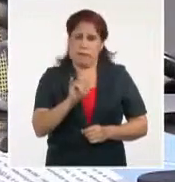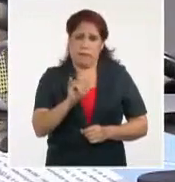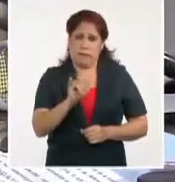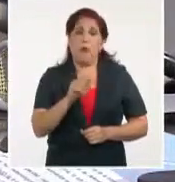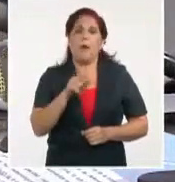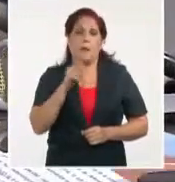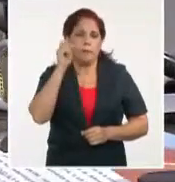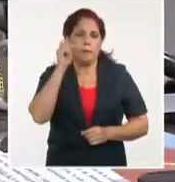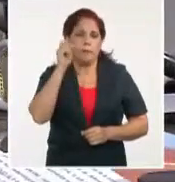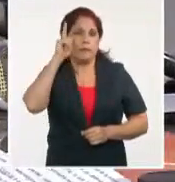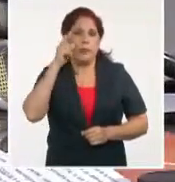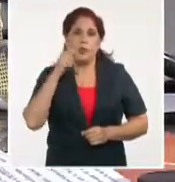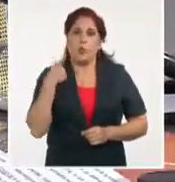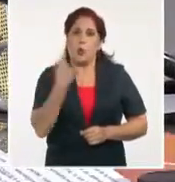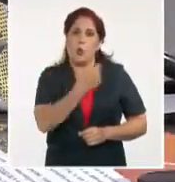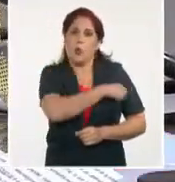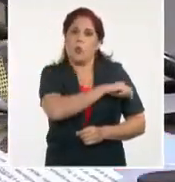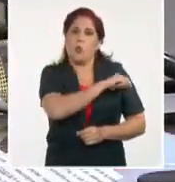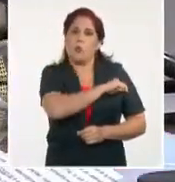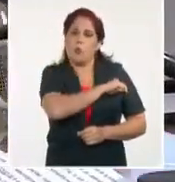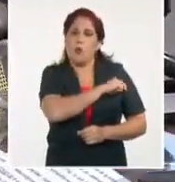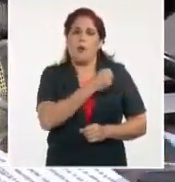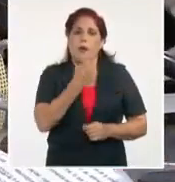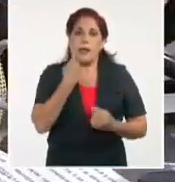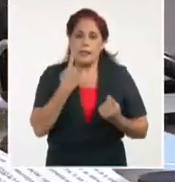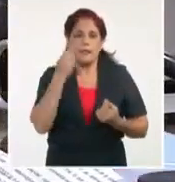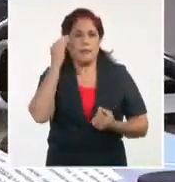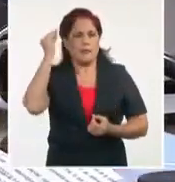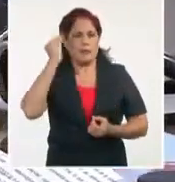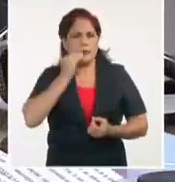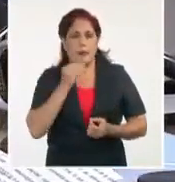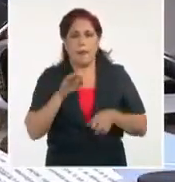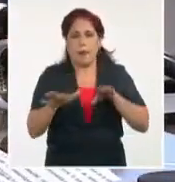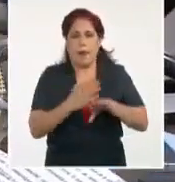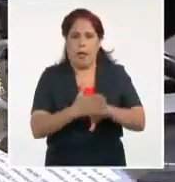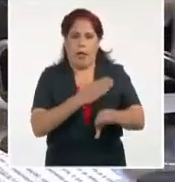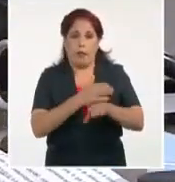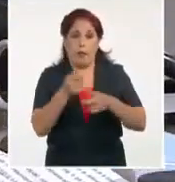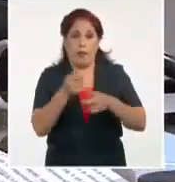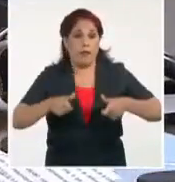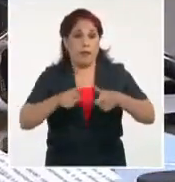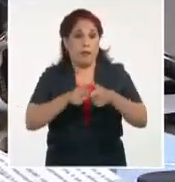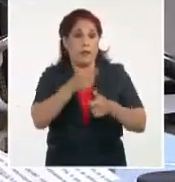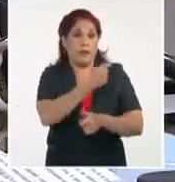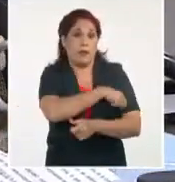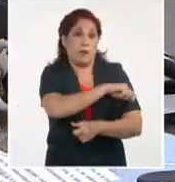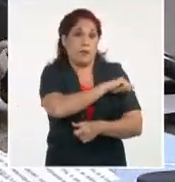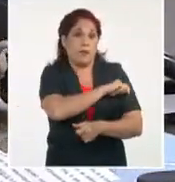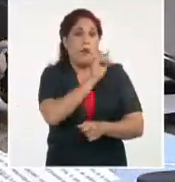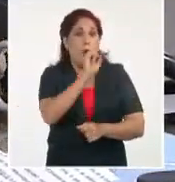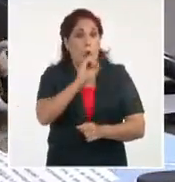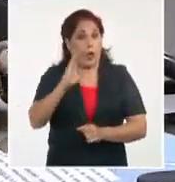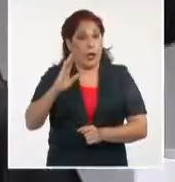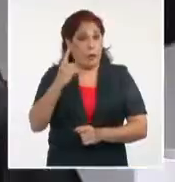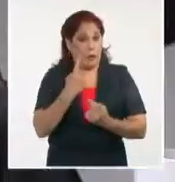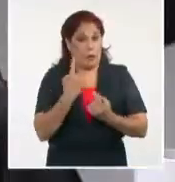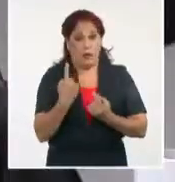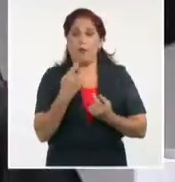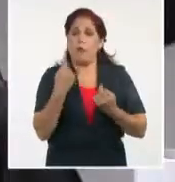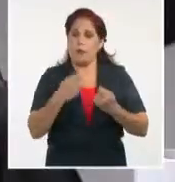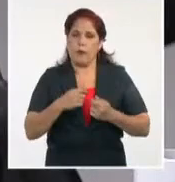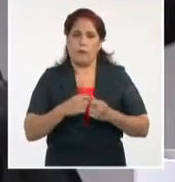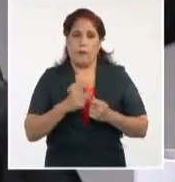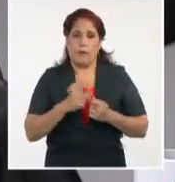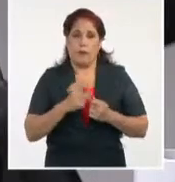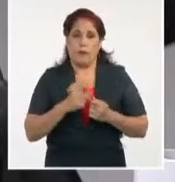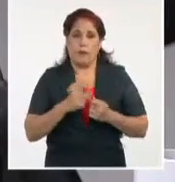siempre plantea para todo el sistema de la defensa civil y para cada uno de los organismos y territorios del país. Exacto. El doctor Durán, en